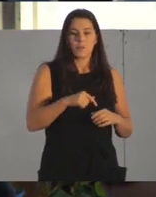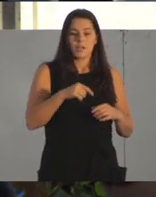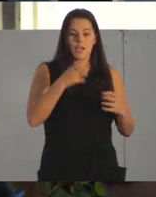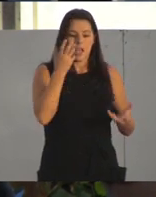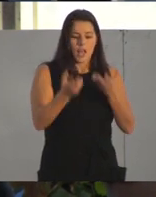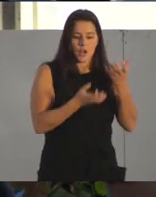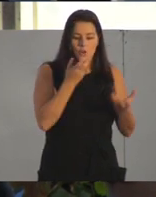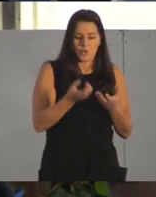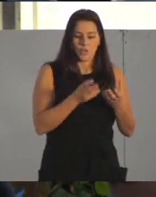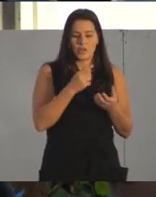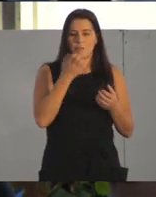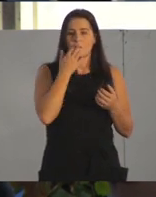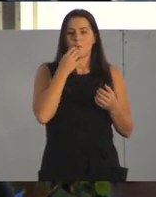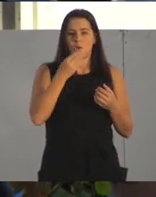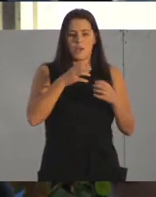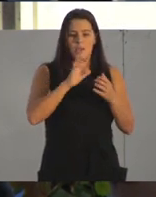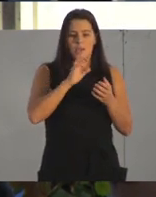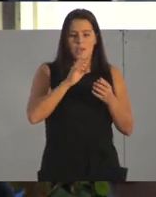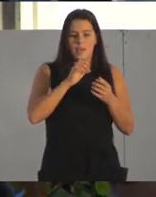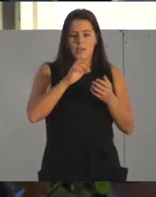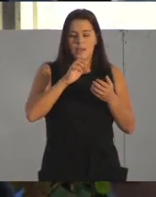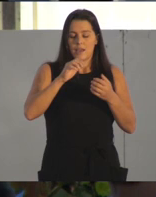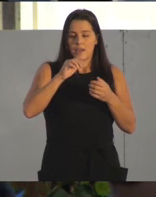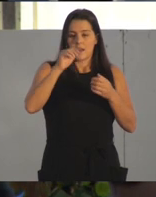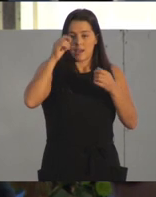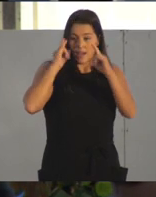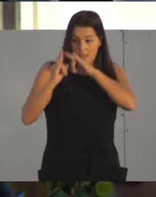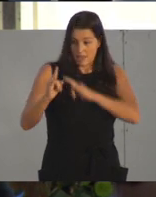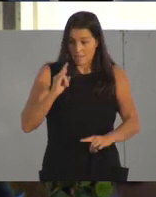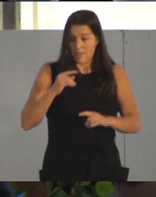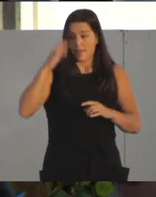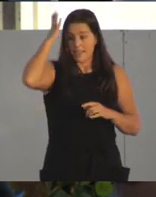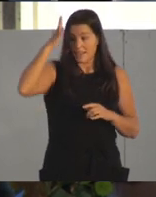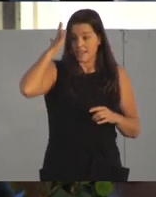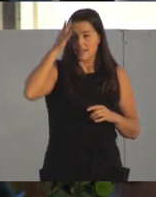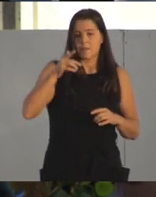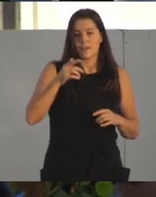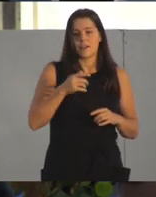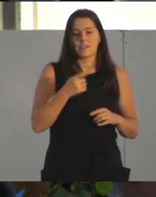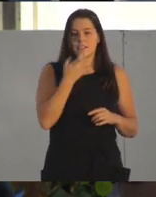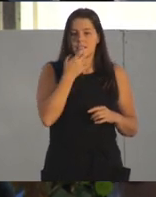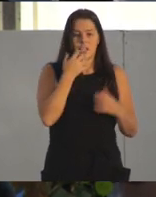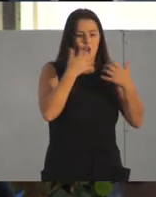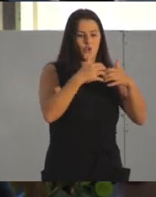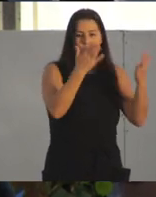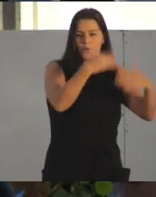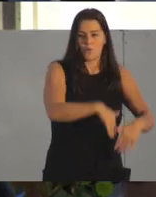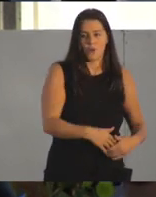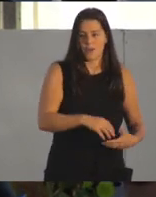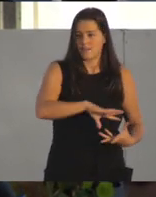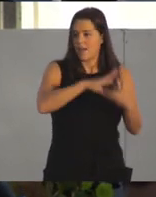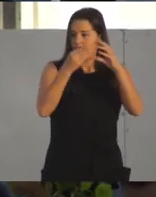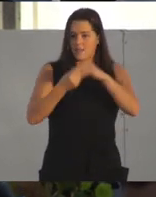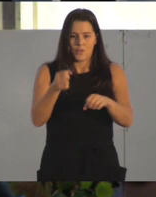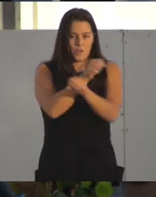cocina de Aspace Navarra, sin 3 robots Coupé sería impensable. Son una maravilla, hay